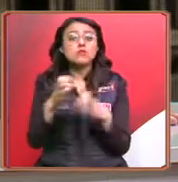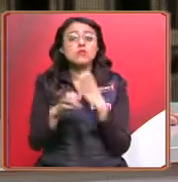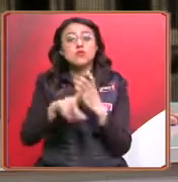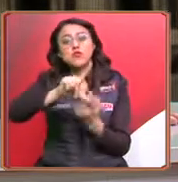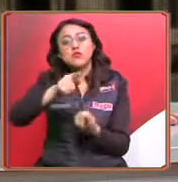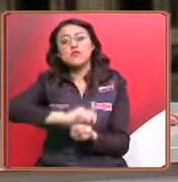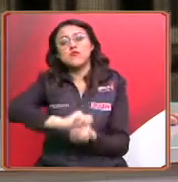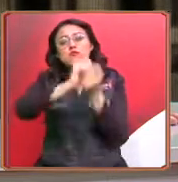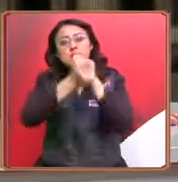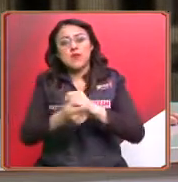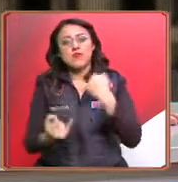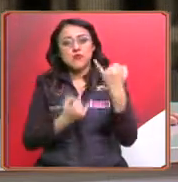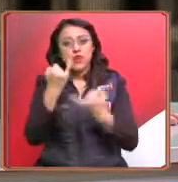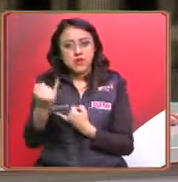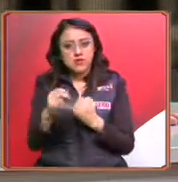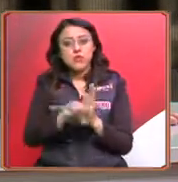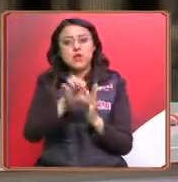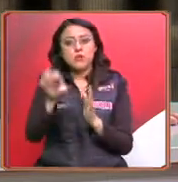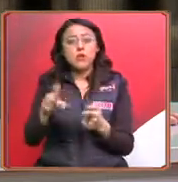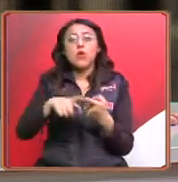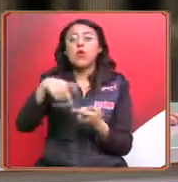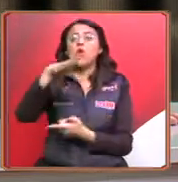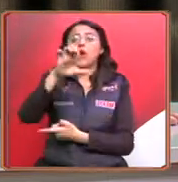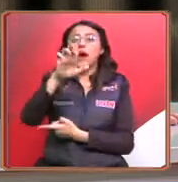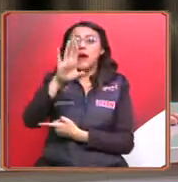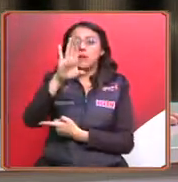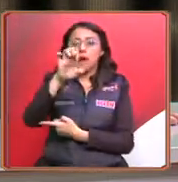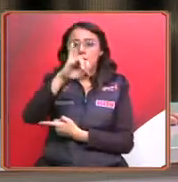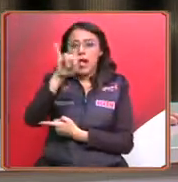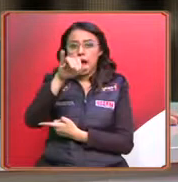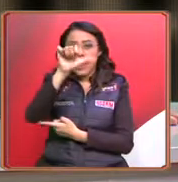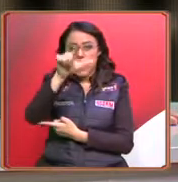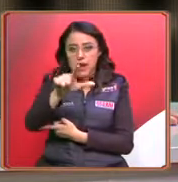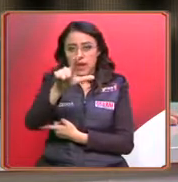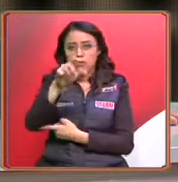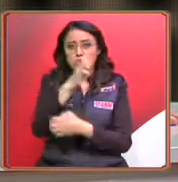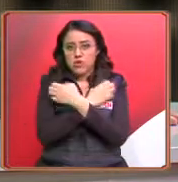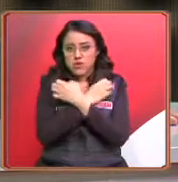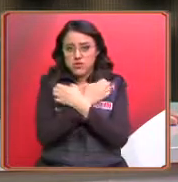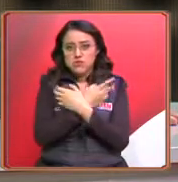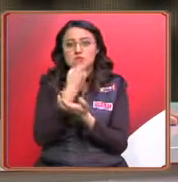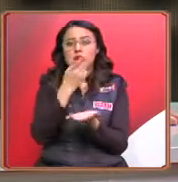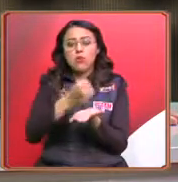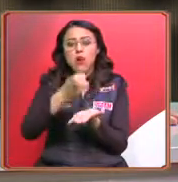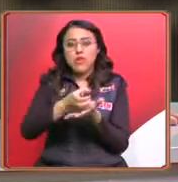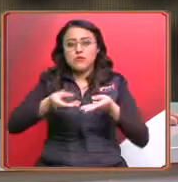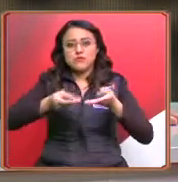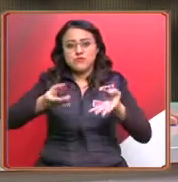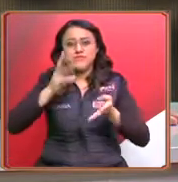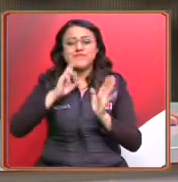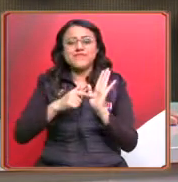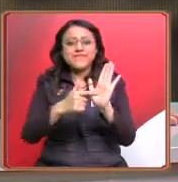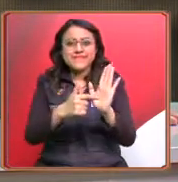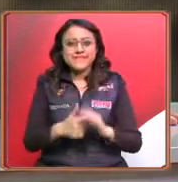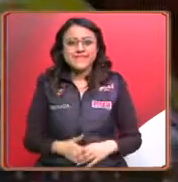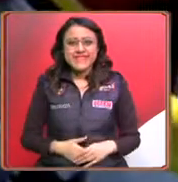se transforman en juguetes. Carvajal Educación aportó libretas para los niños del juguetón. Diego Mendoza nos platica sobre esto.